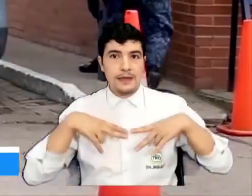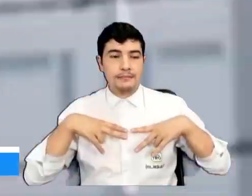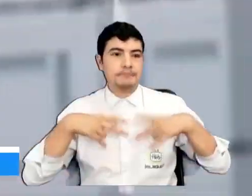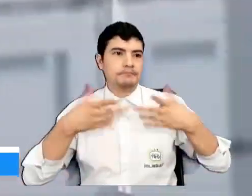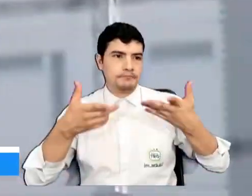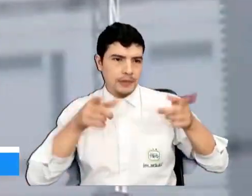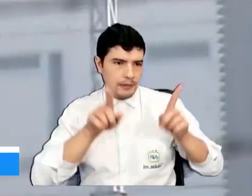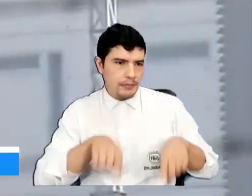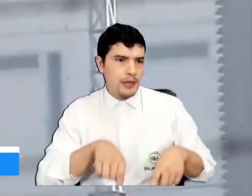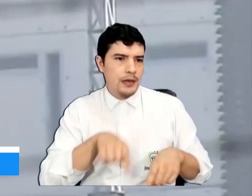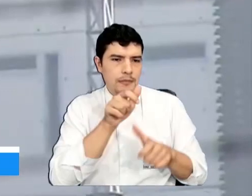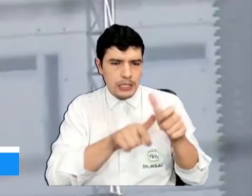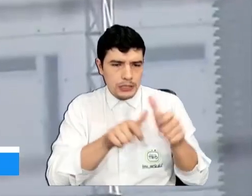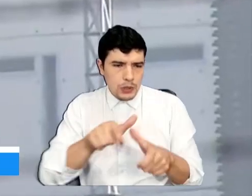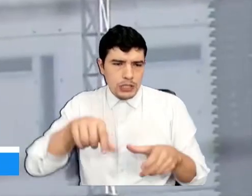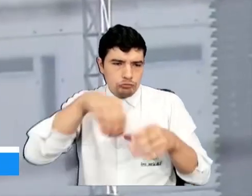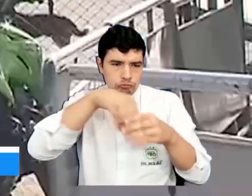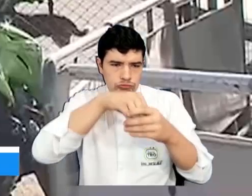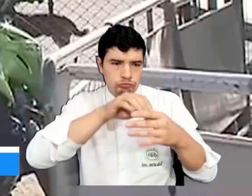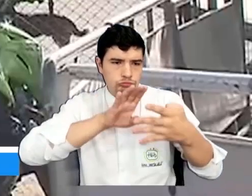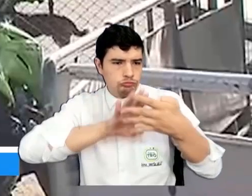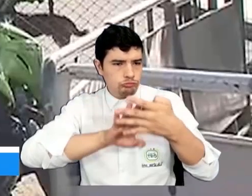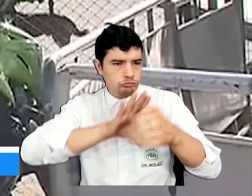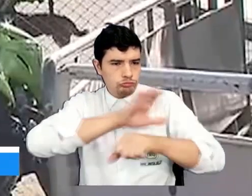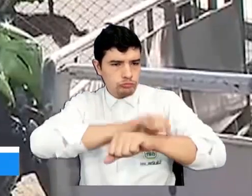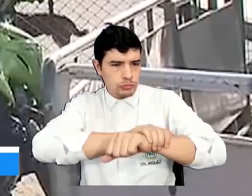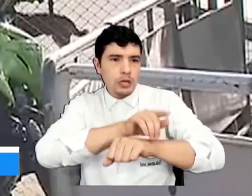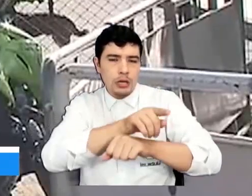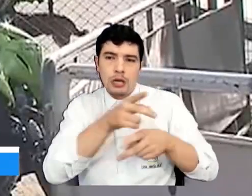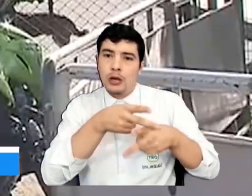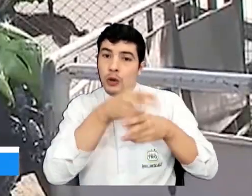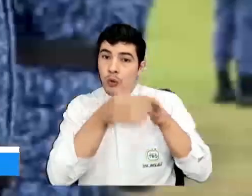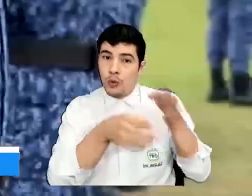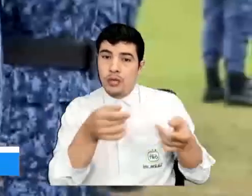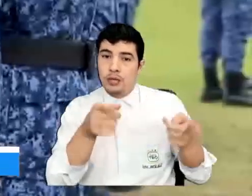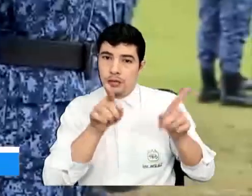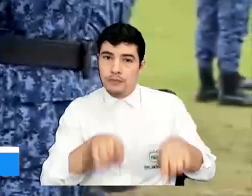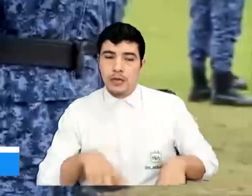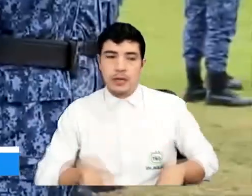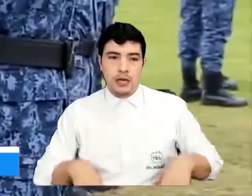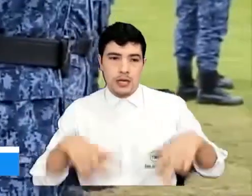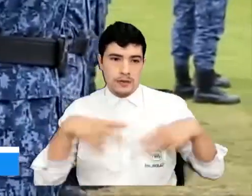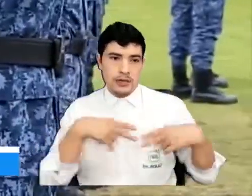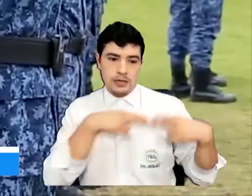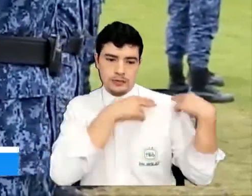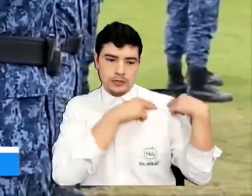visitas programadas a internos en prisión domiciliaria se efectuarán con la Policía Nacional y con las